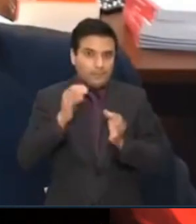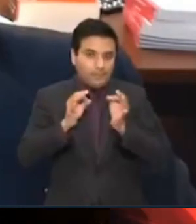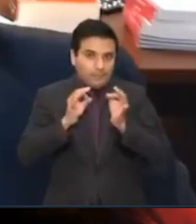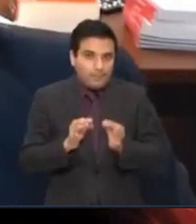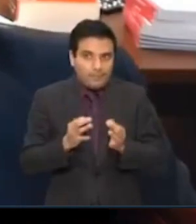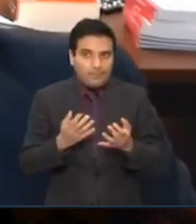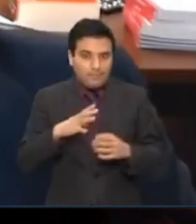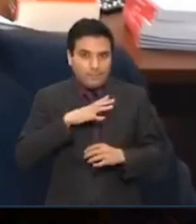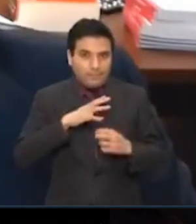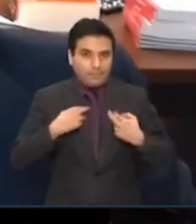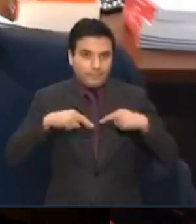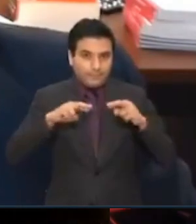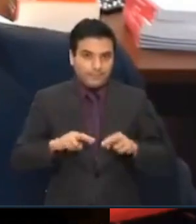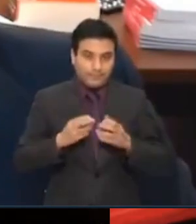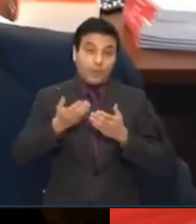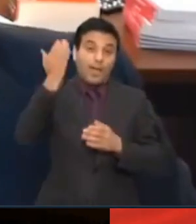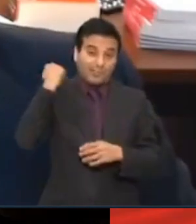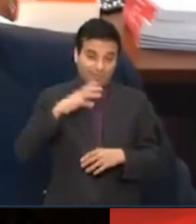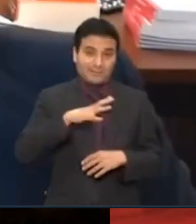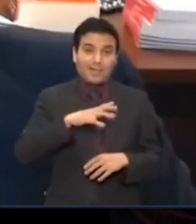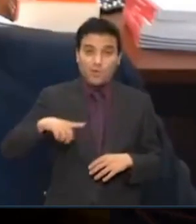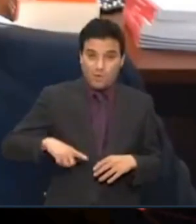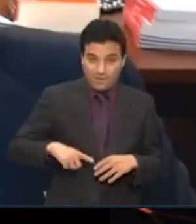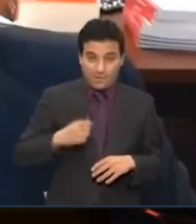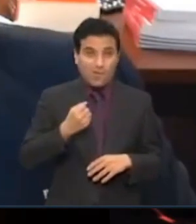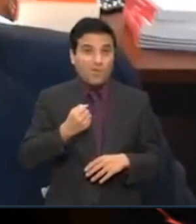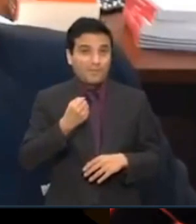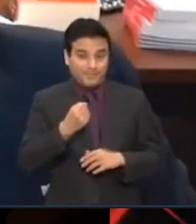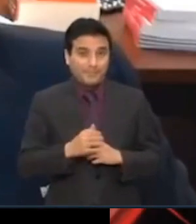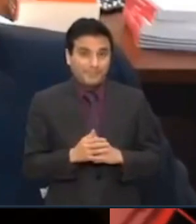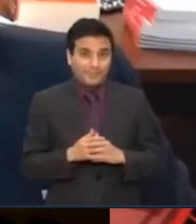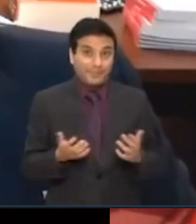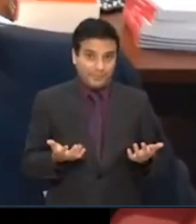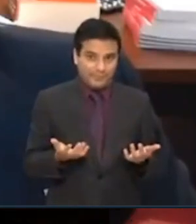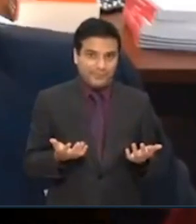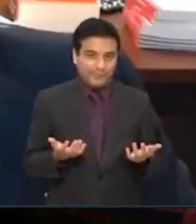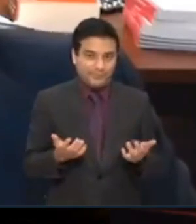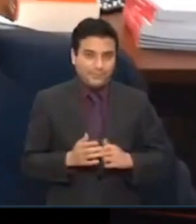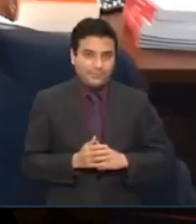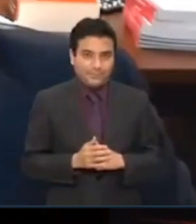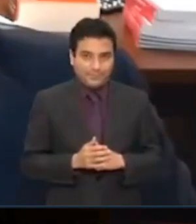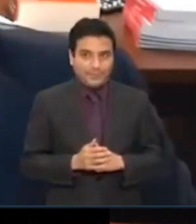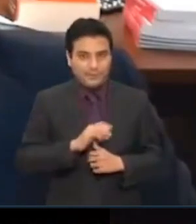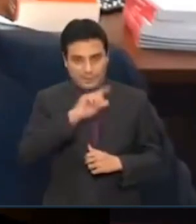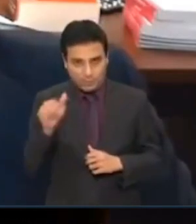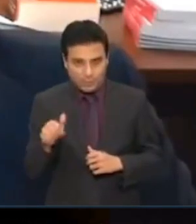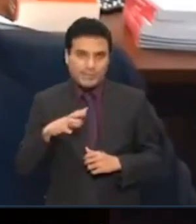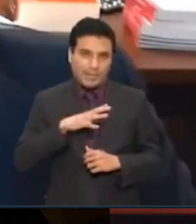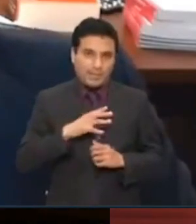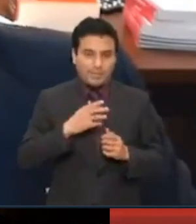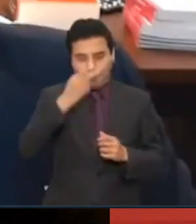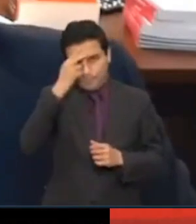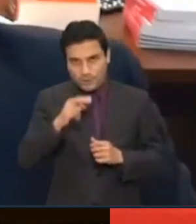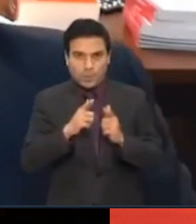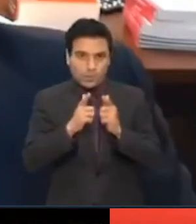en el régimen autoritario no era tal y que supuso un reconocimiento al valor del creciente pluralismo que caracteriza a la sociedad